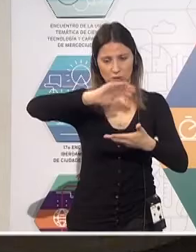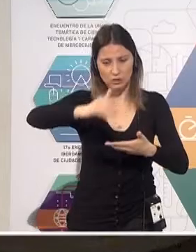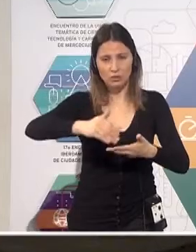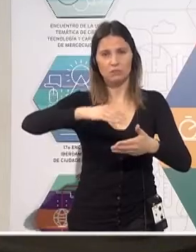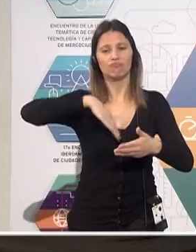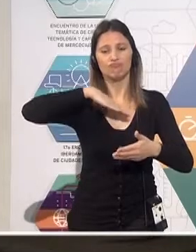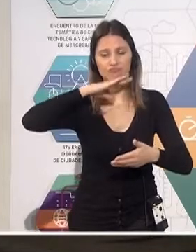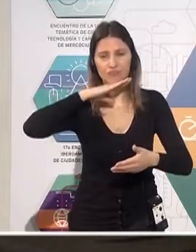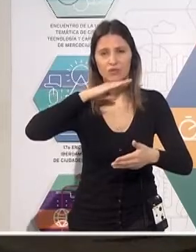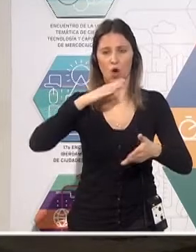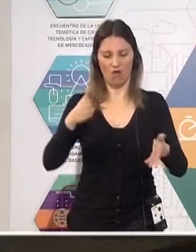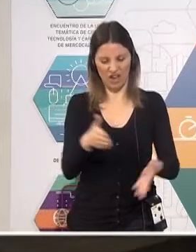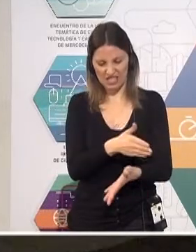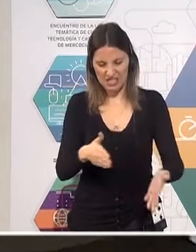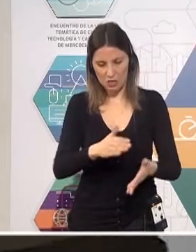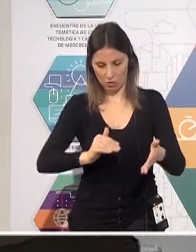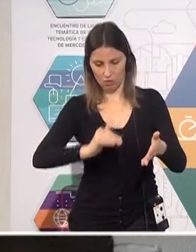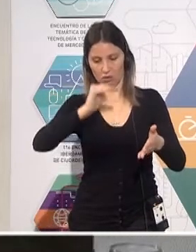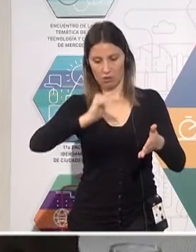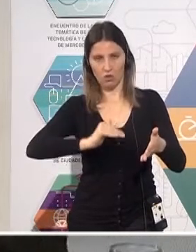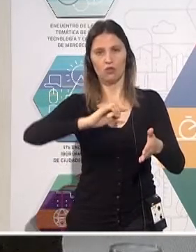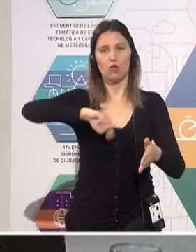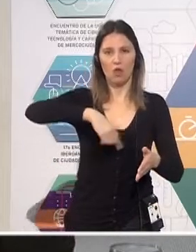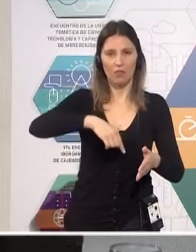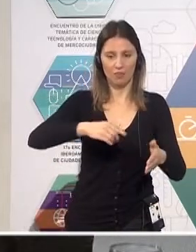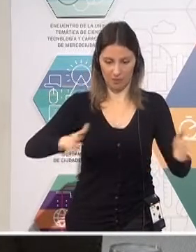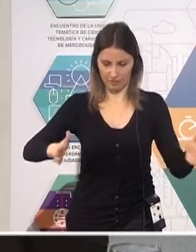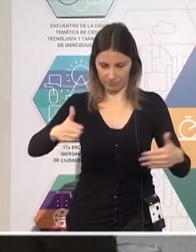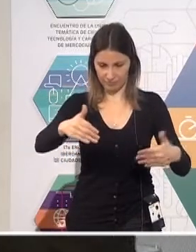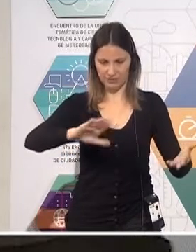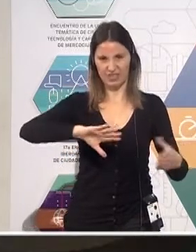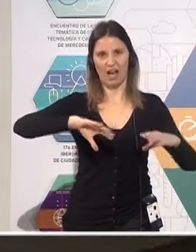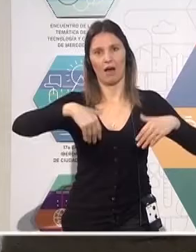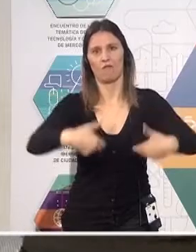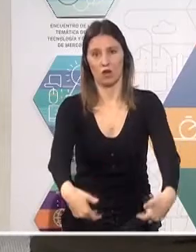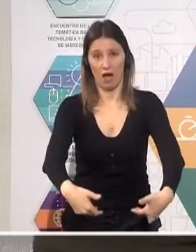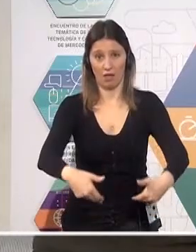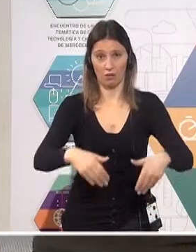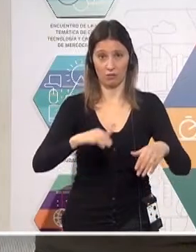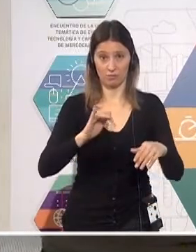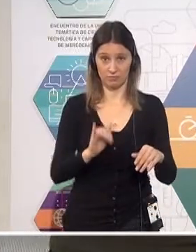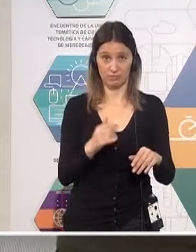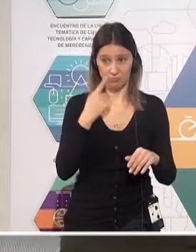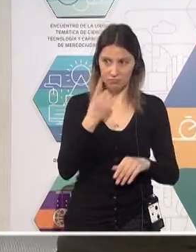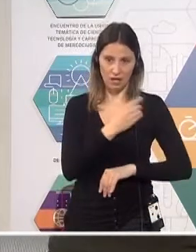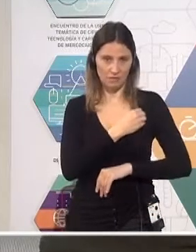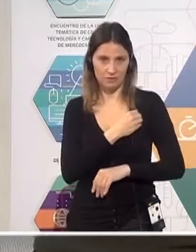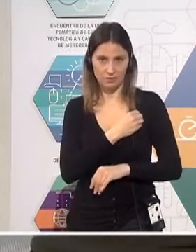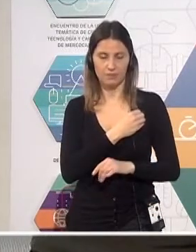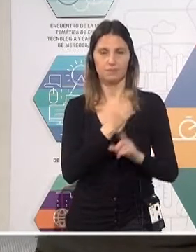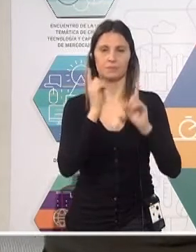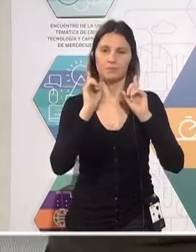capacidad si está vacío medio lleno si el contenedor está volcado incluso un